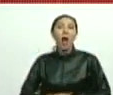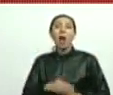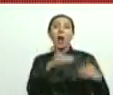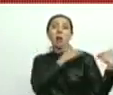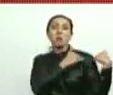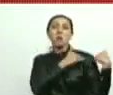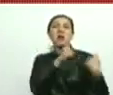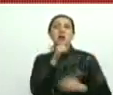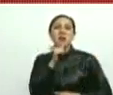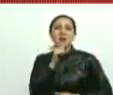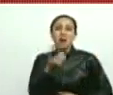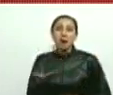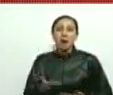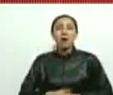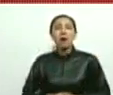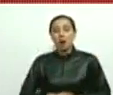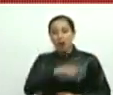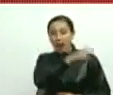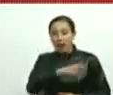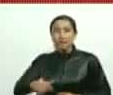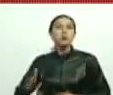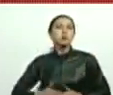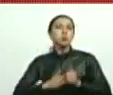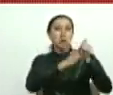directa de quienes creen que tienen liderazgo